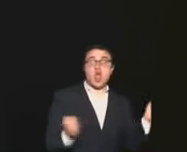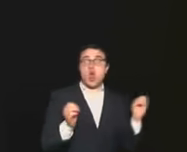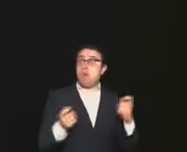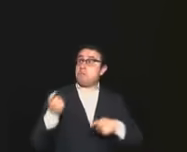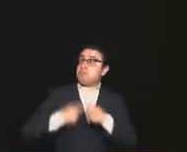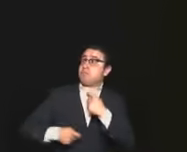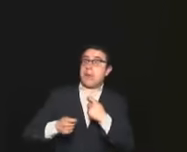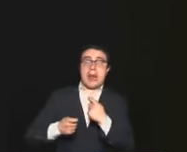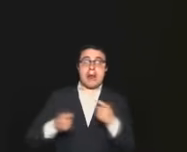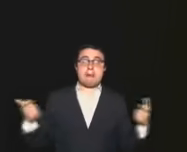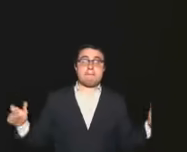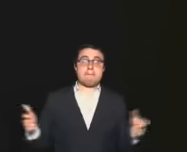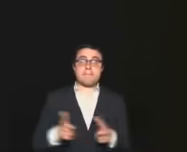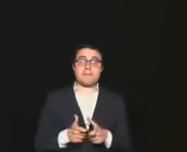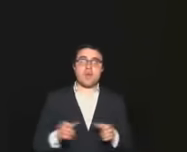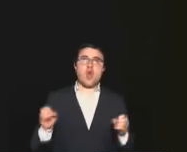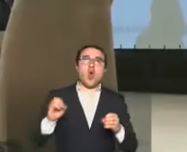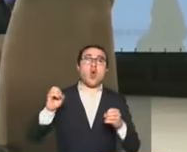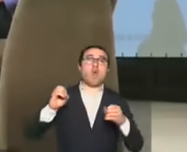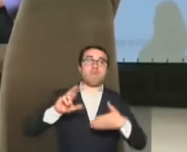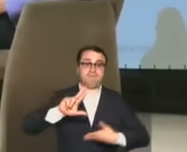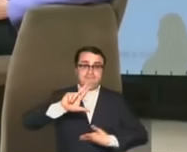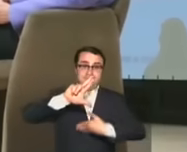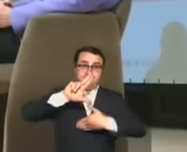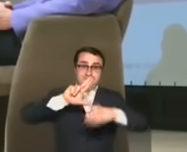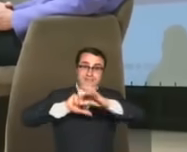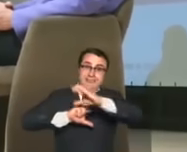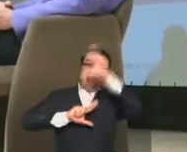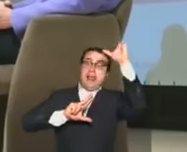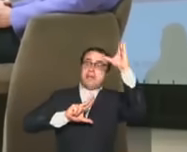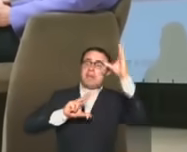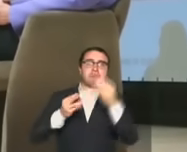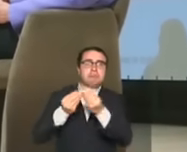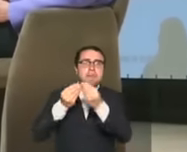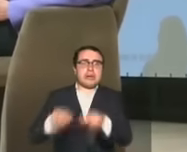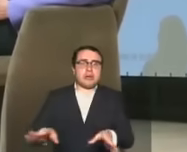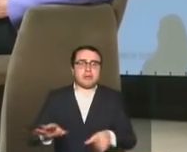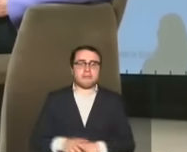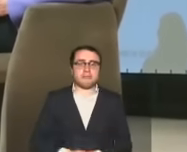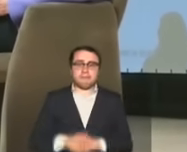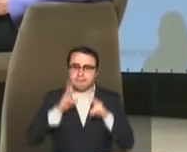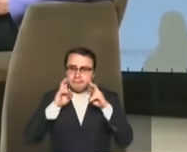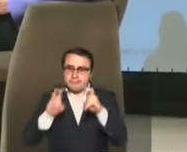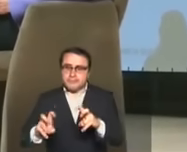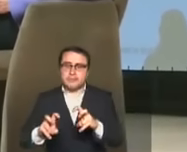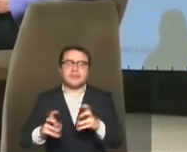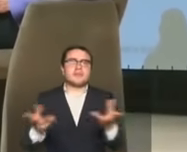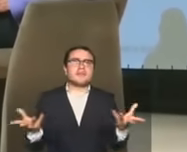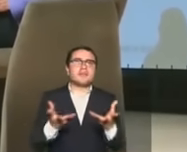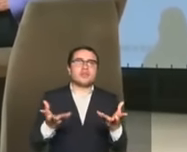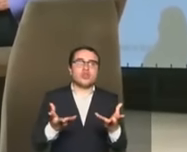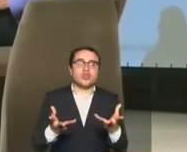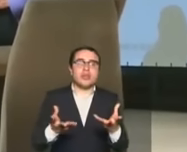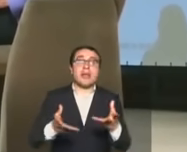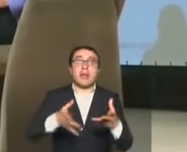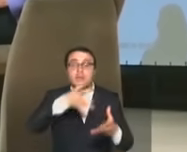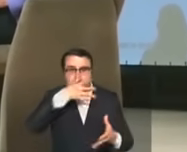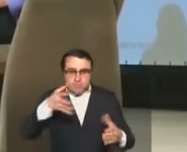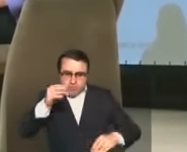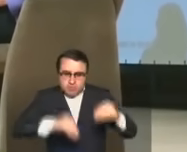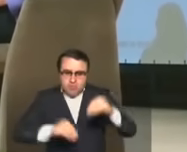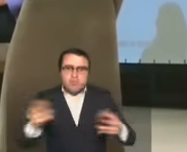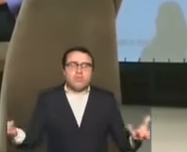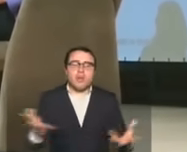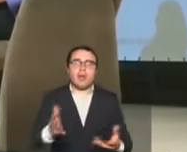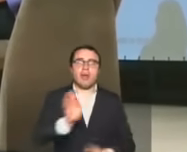mercado. Y lo del Caribe se perdió. Informes de inteligencia, la cocaína se está pasando para el Putumayo.